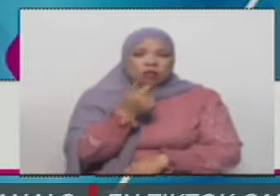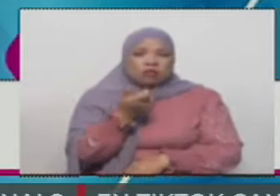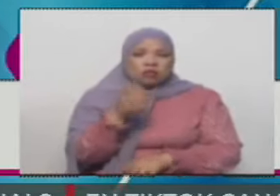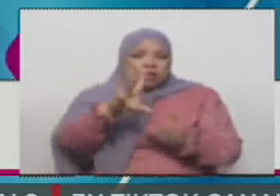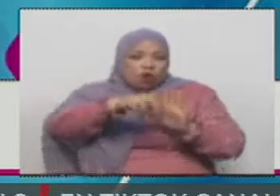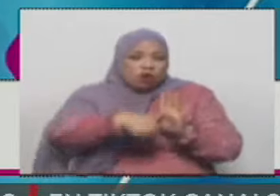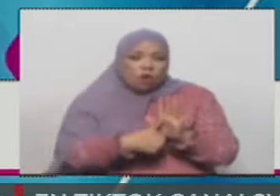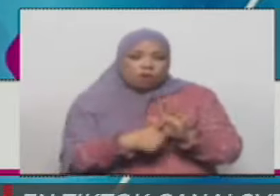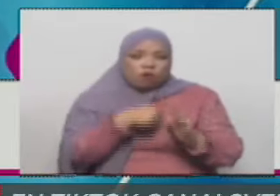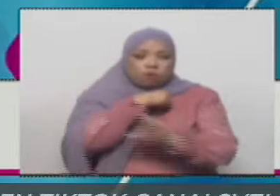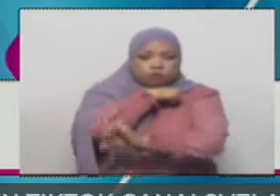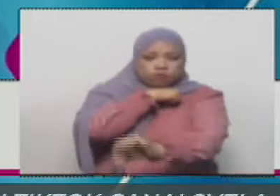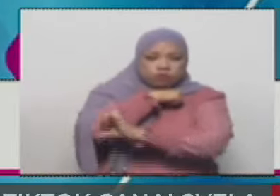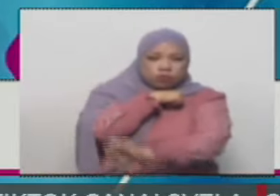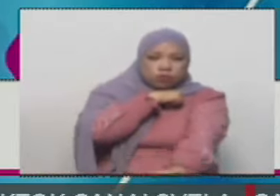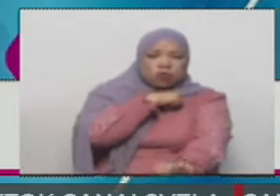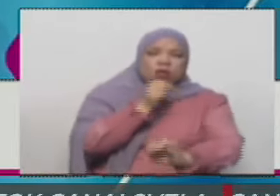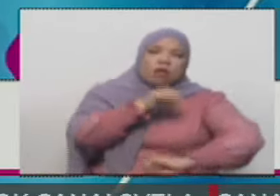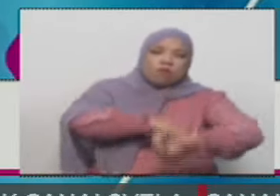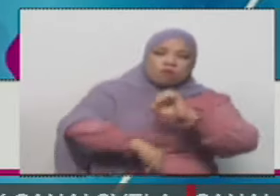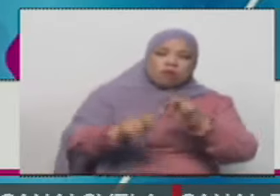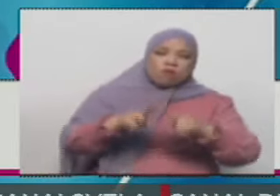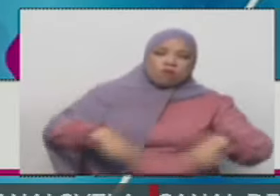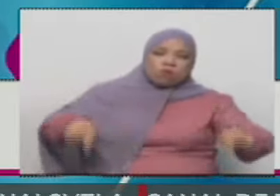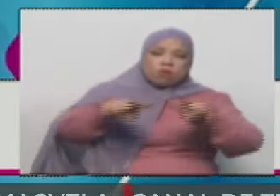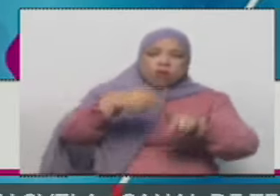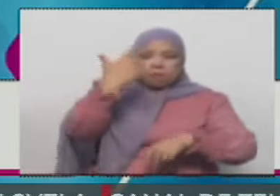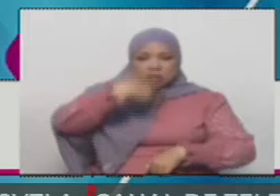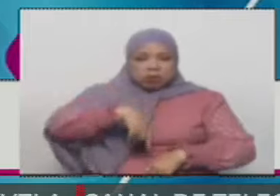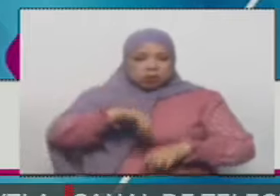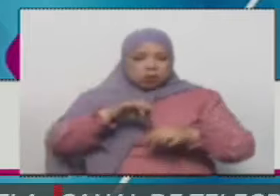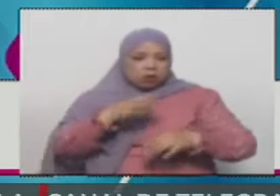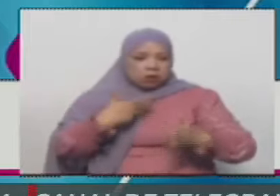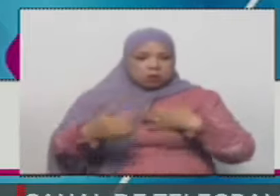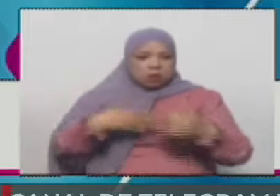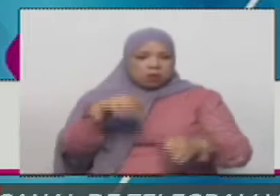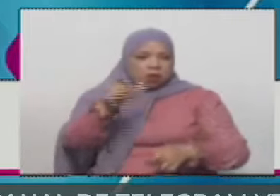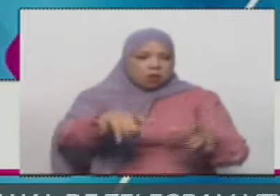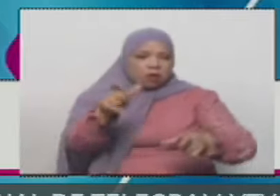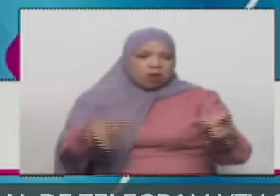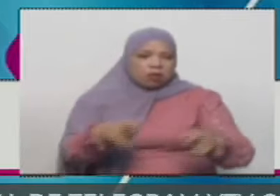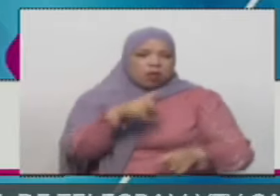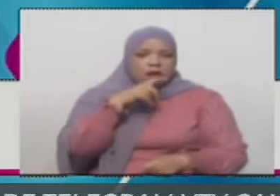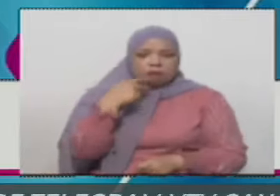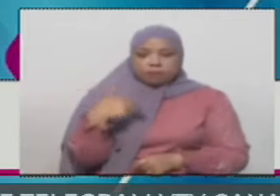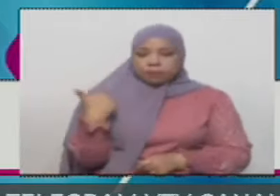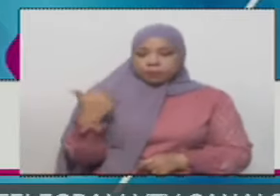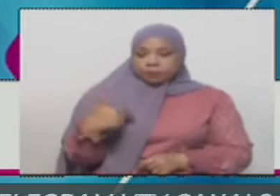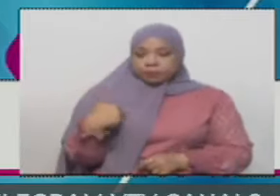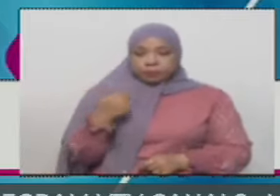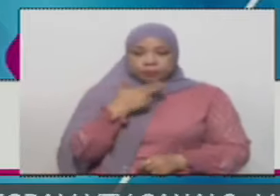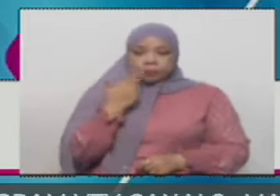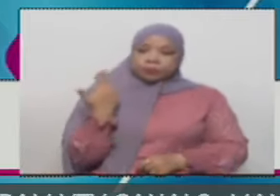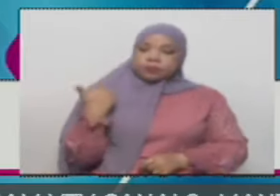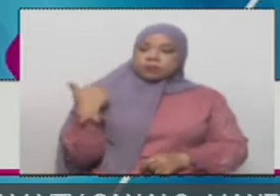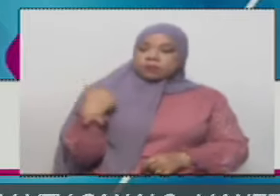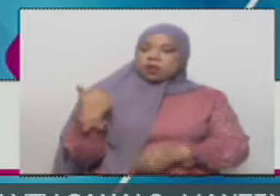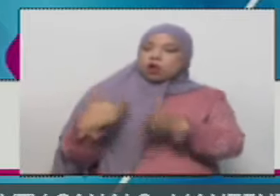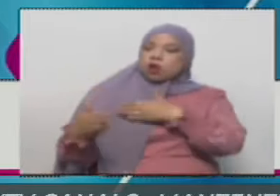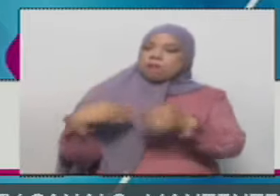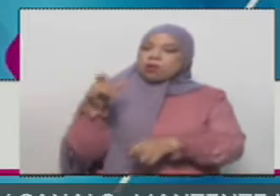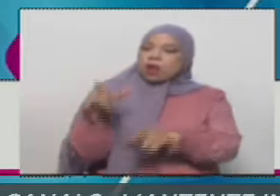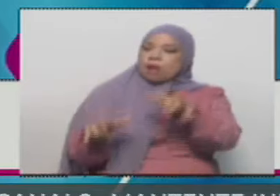codicia, los antivalores del individualismo, del ego, los antivalores que quieren destruir